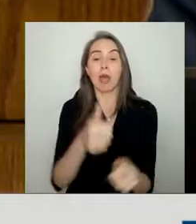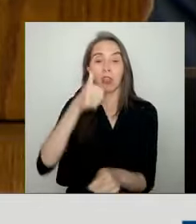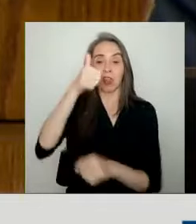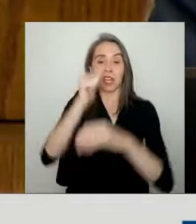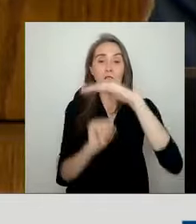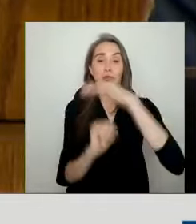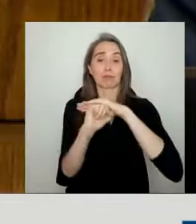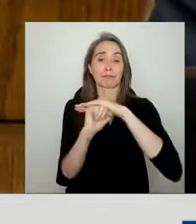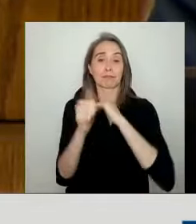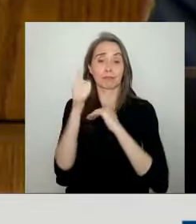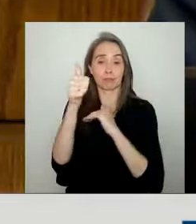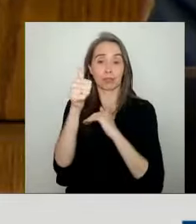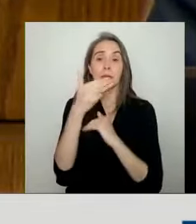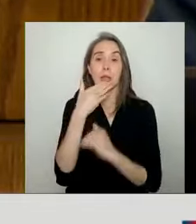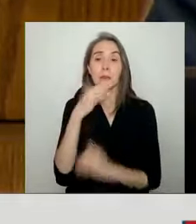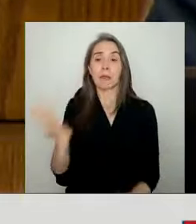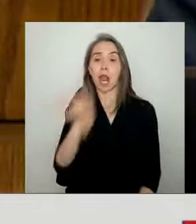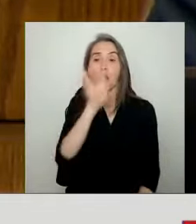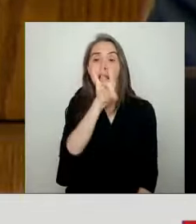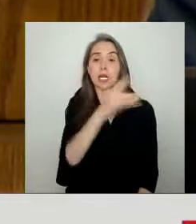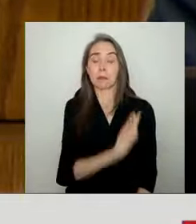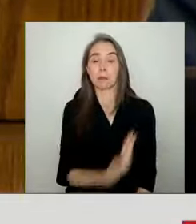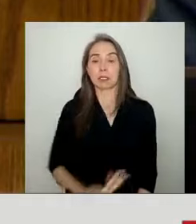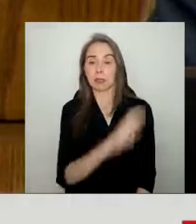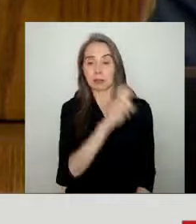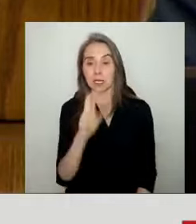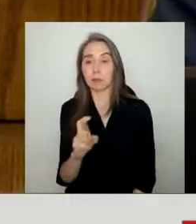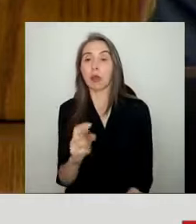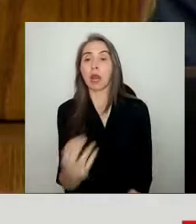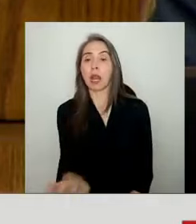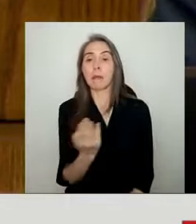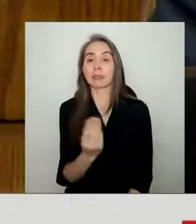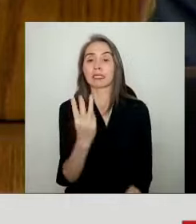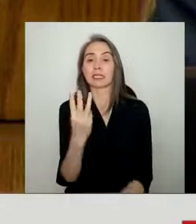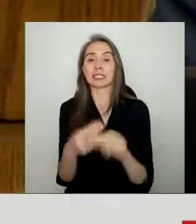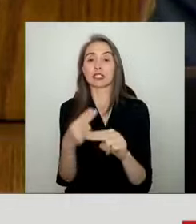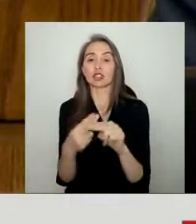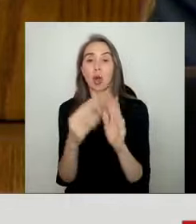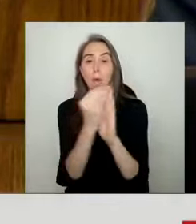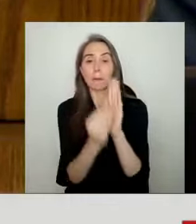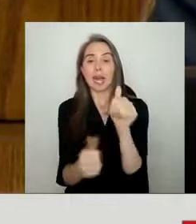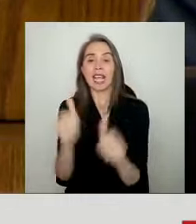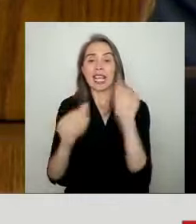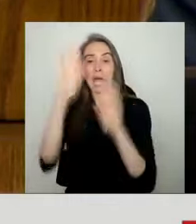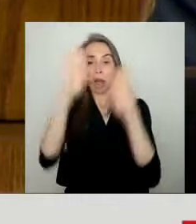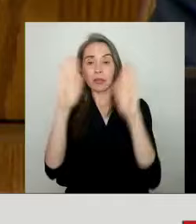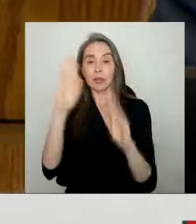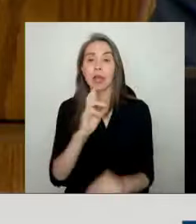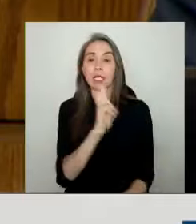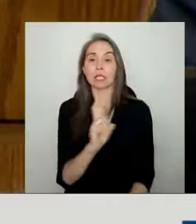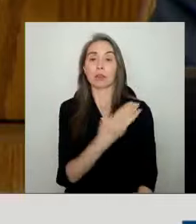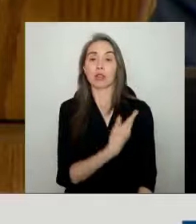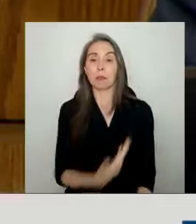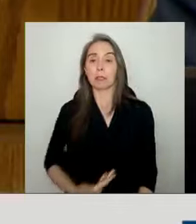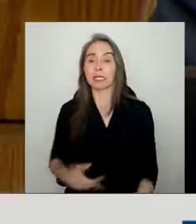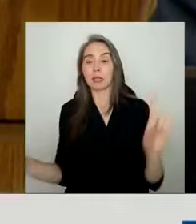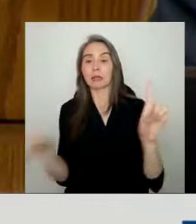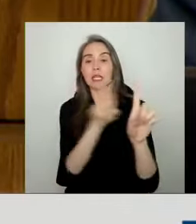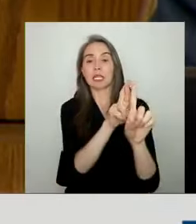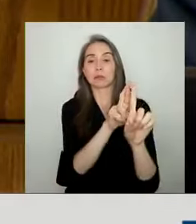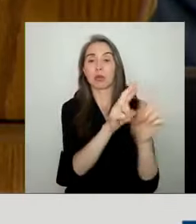será designado por el presidente de la república después de una terna pero por lo tanto terminará respondiéndole al presidente de la república el proyecto